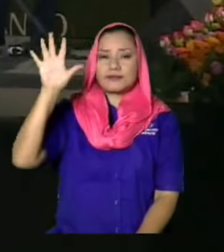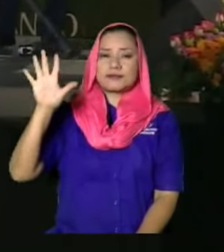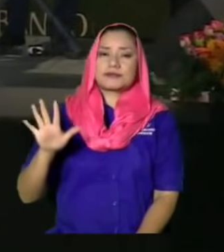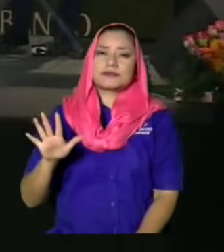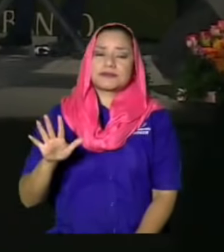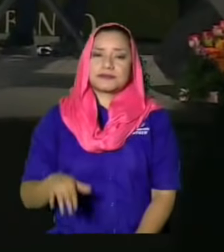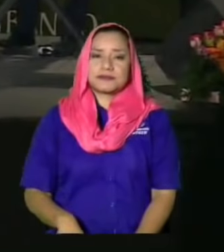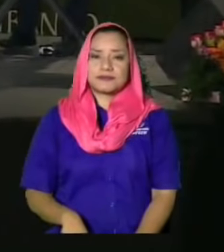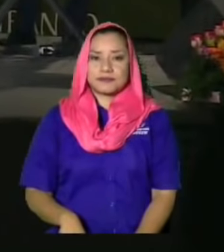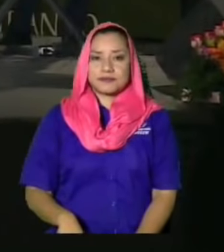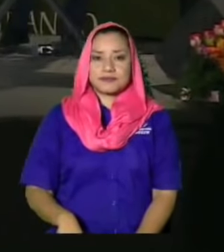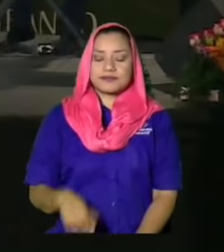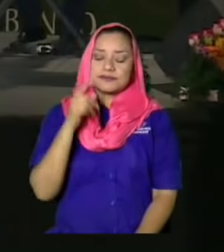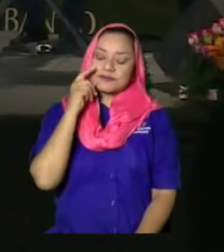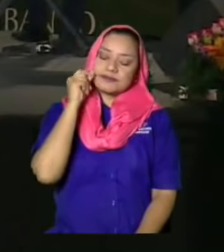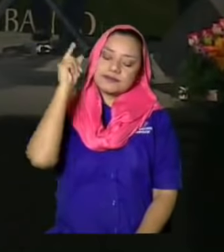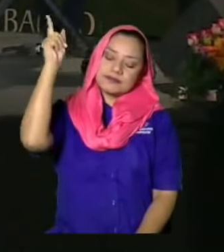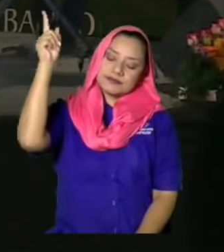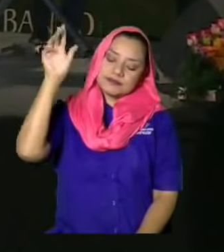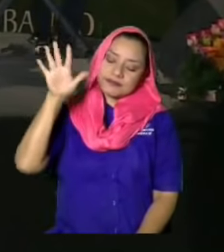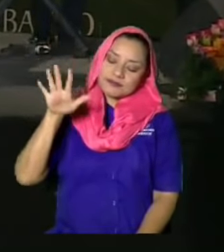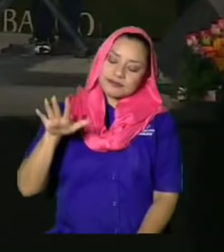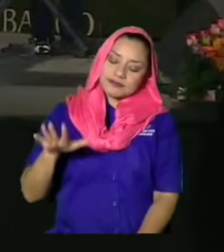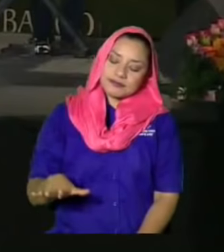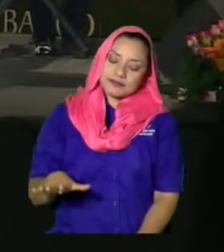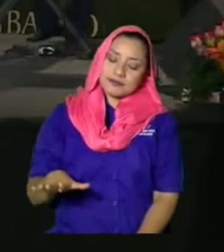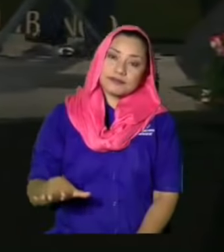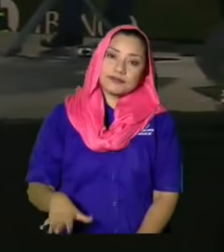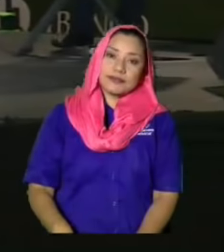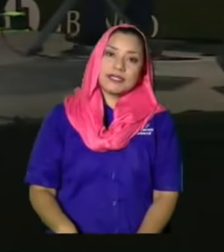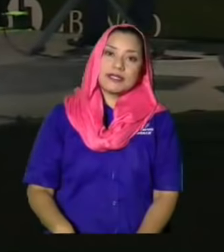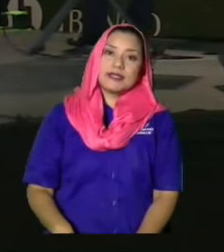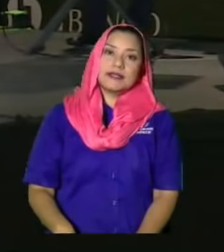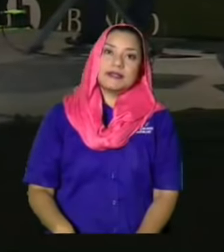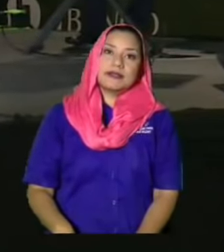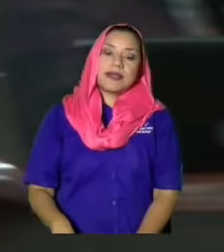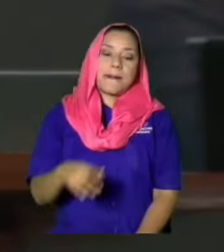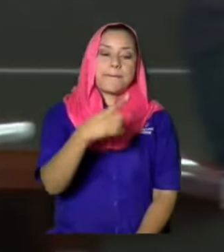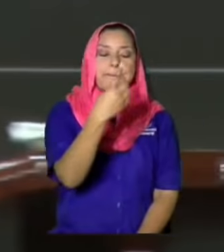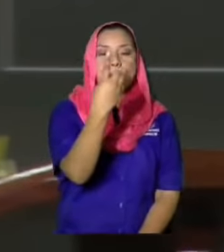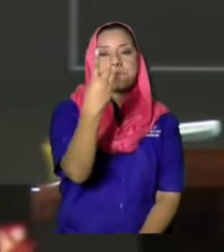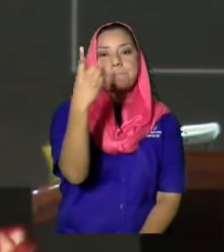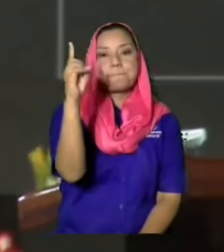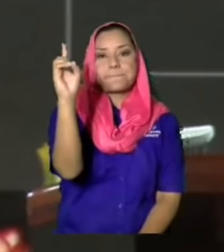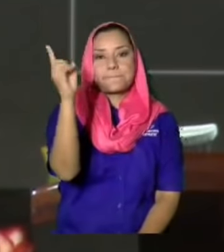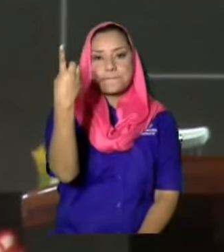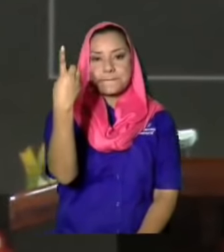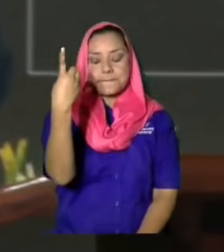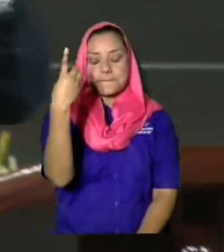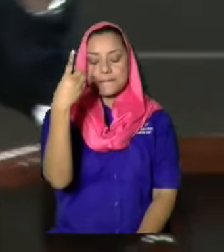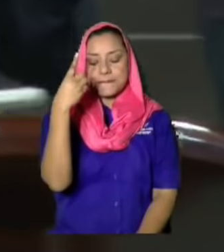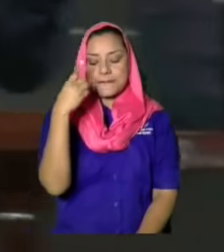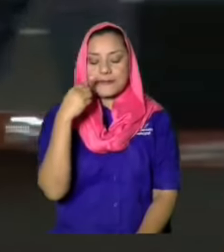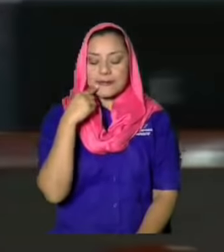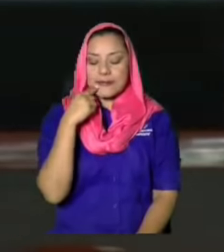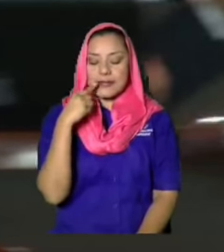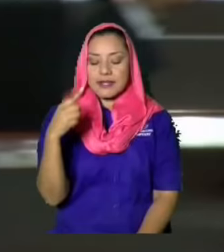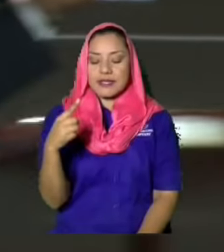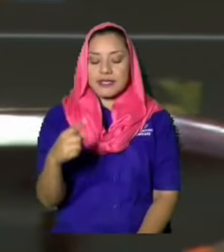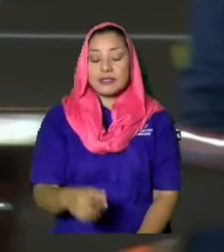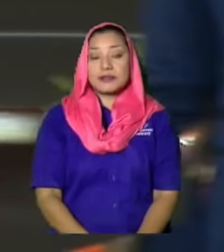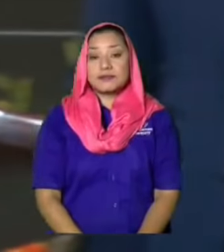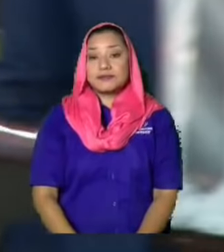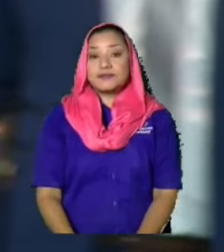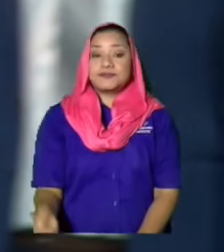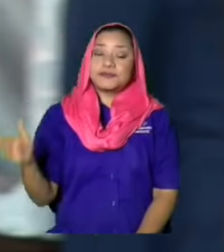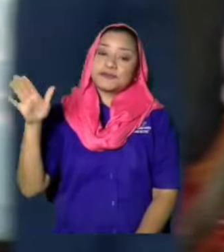mañana. Él está aquí. Estoy con ellos primero. Estoy con ellos primero haciendo el llamado ahorita, porque después, hermano amado,